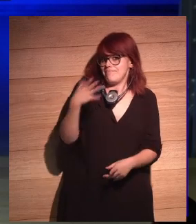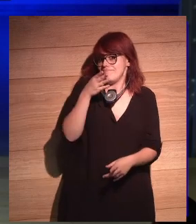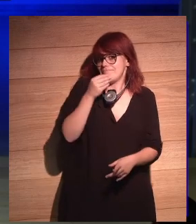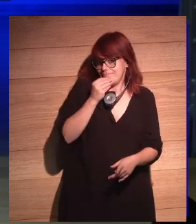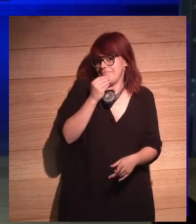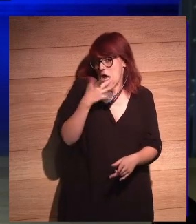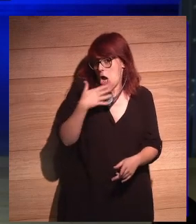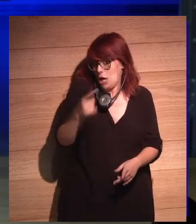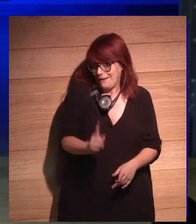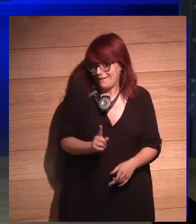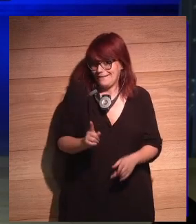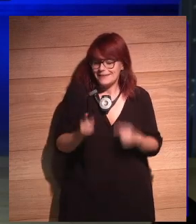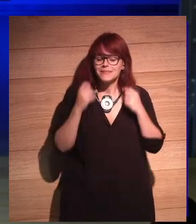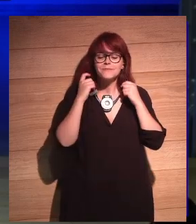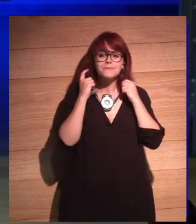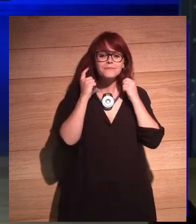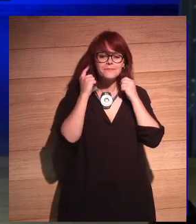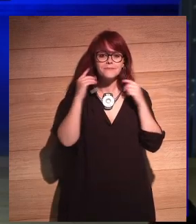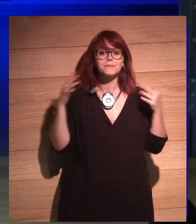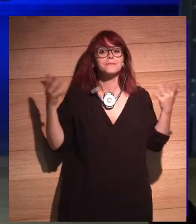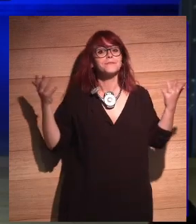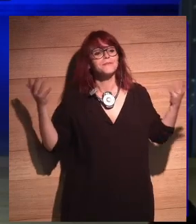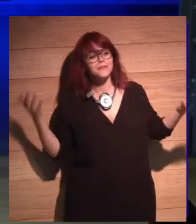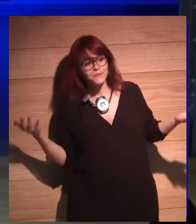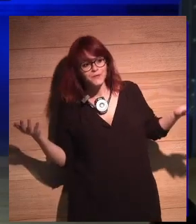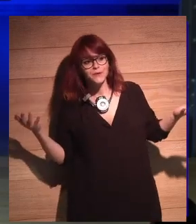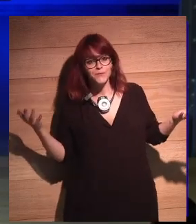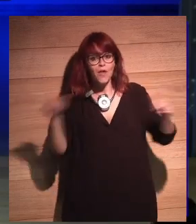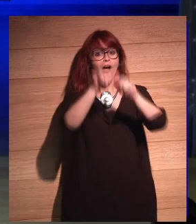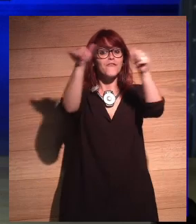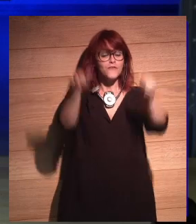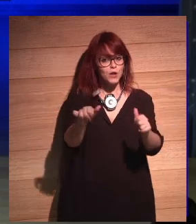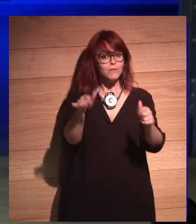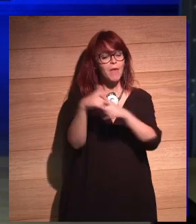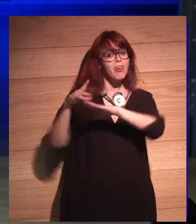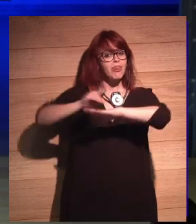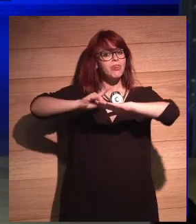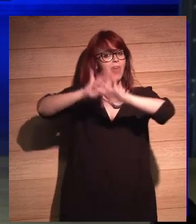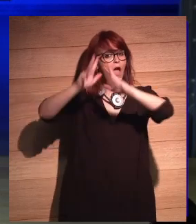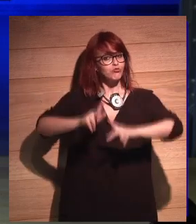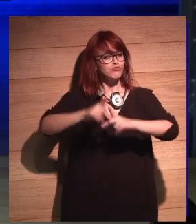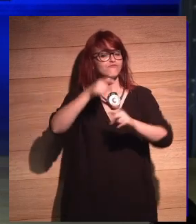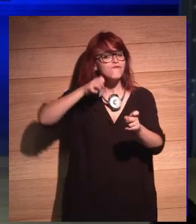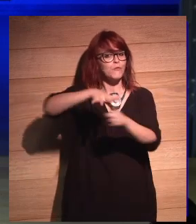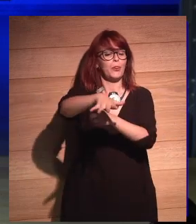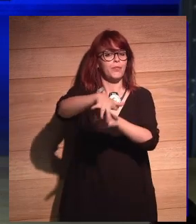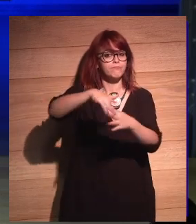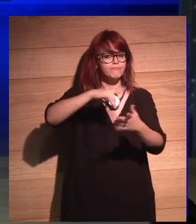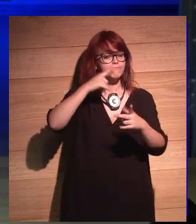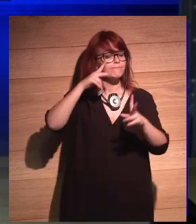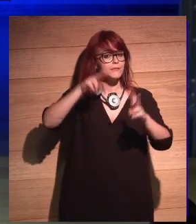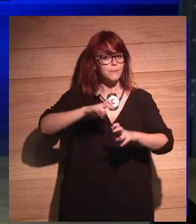¿verdad? Y esta es la manera en la que los datos afectan a la